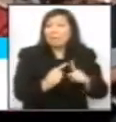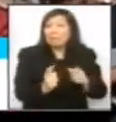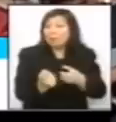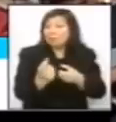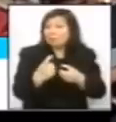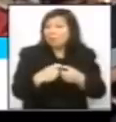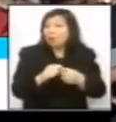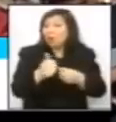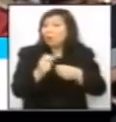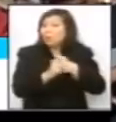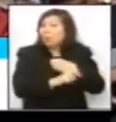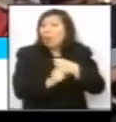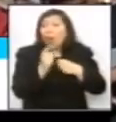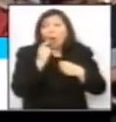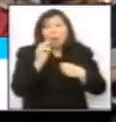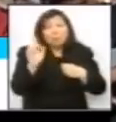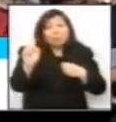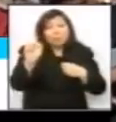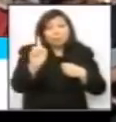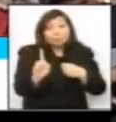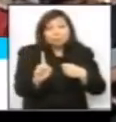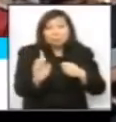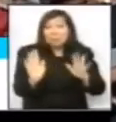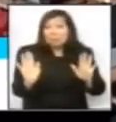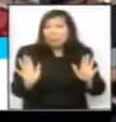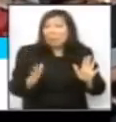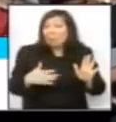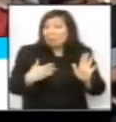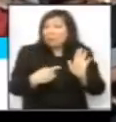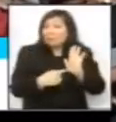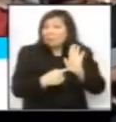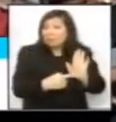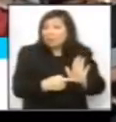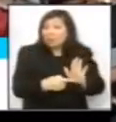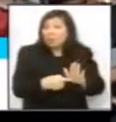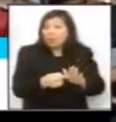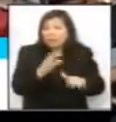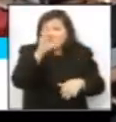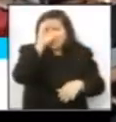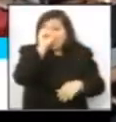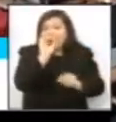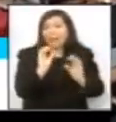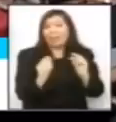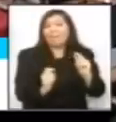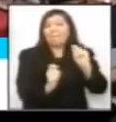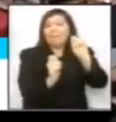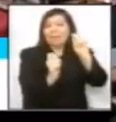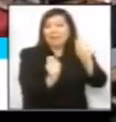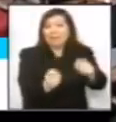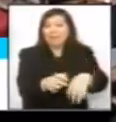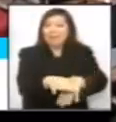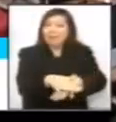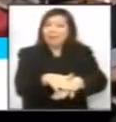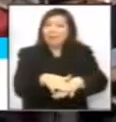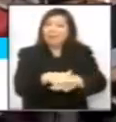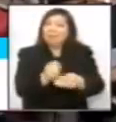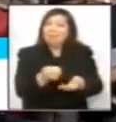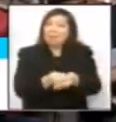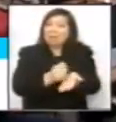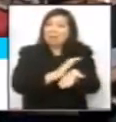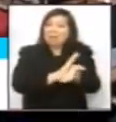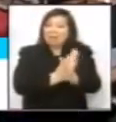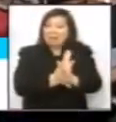se encuentra en el extranjero, puede presentarla ante el consulado respectivo. El trámite de renuncia es